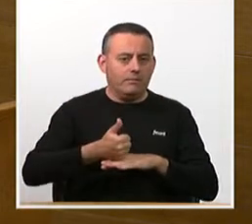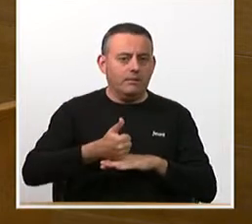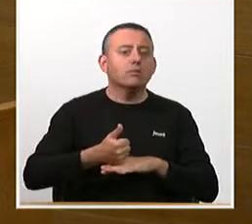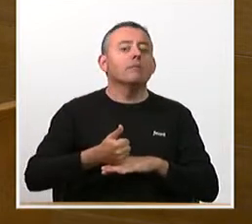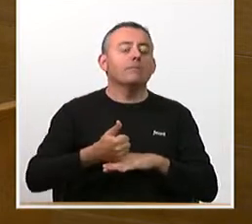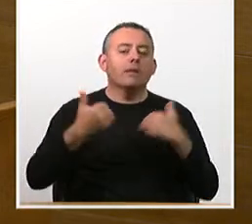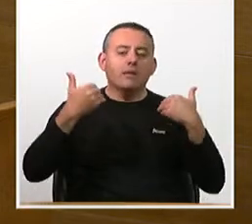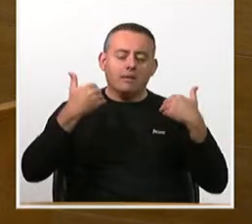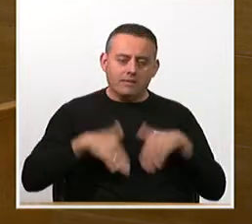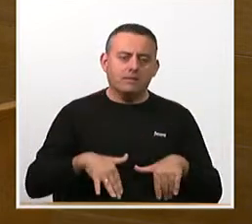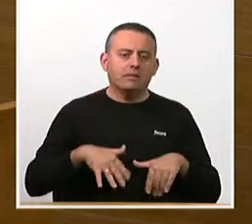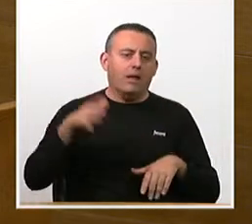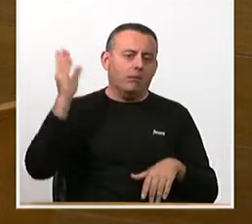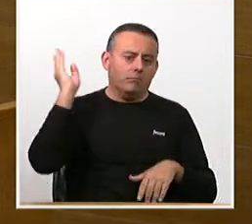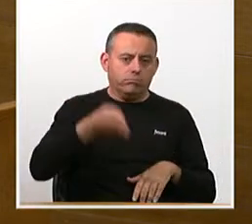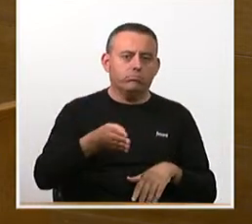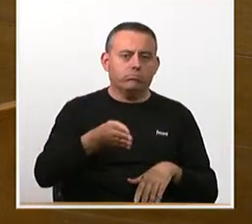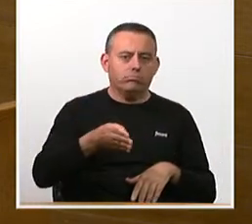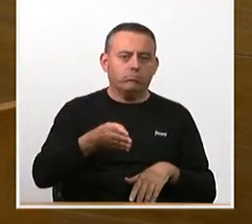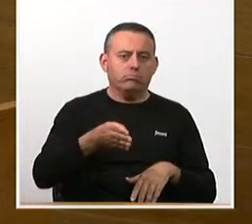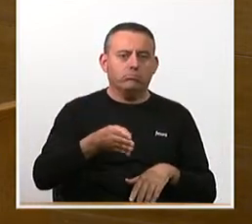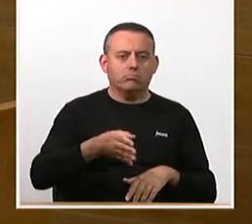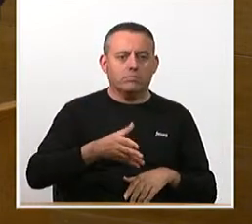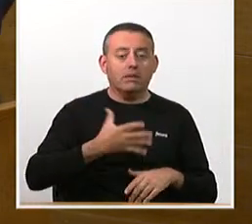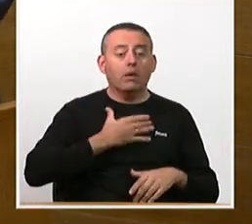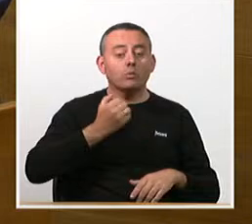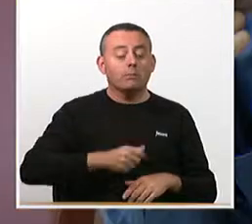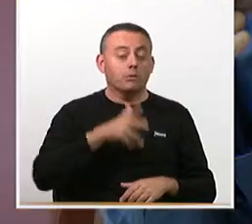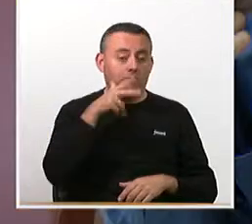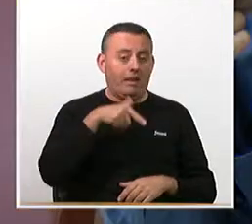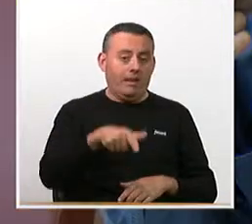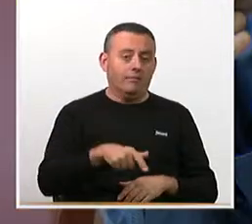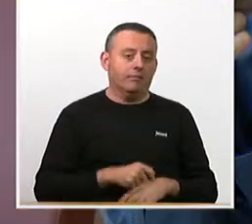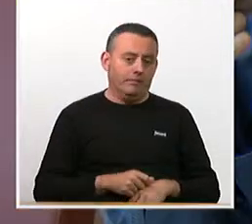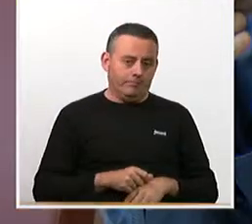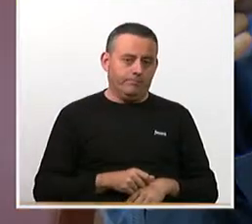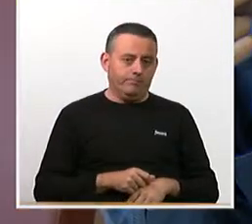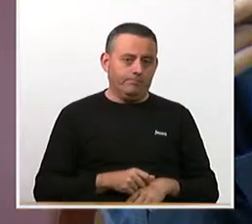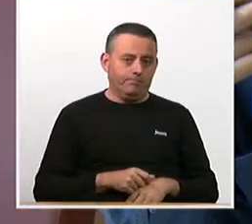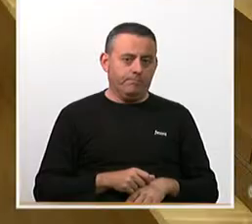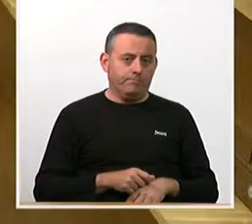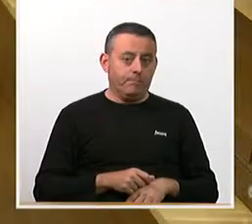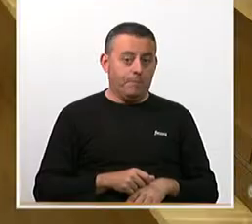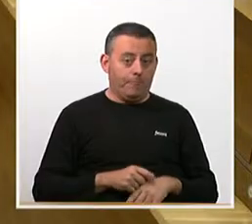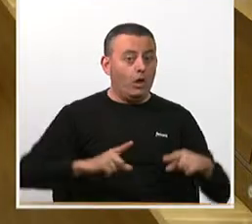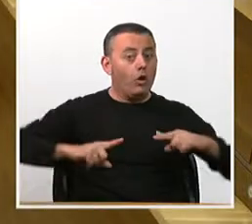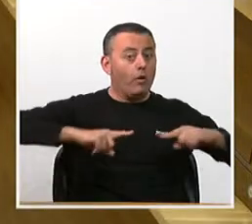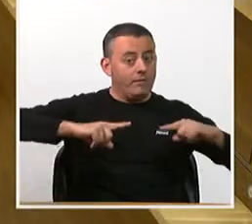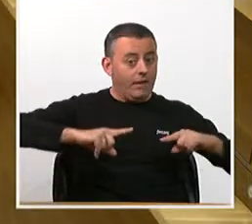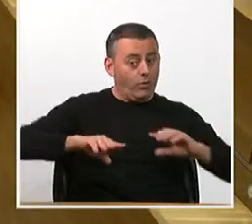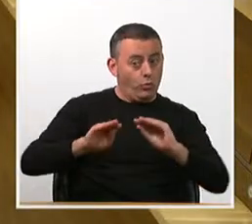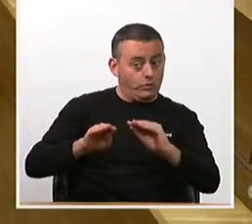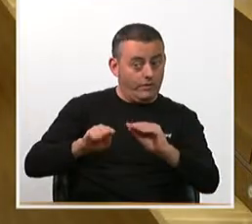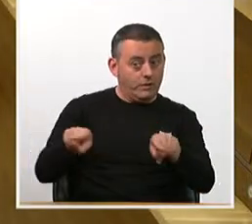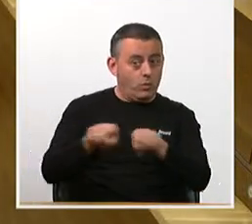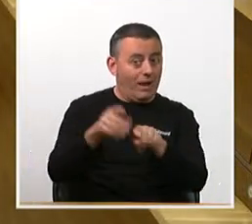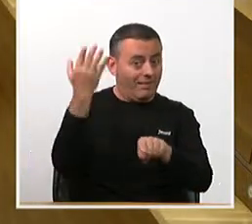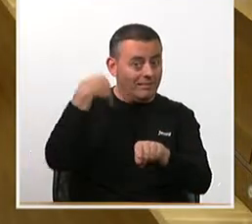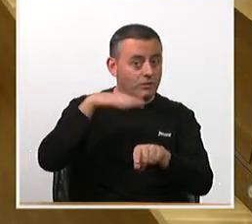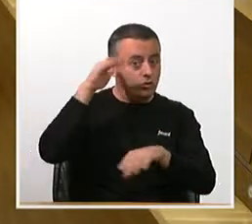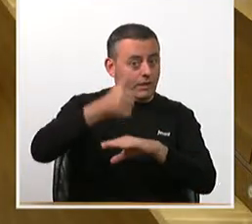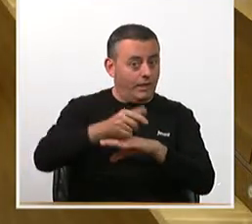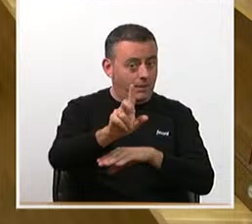salió Sí el ayuntamiento de alcante Muchísimas gracias gobernado por ustedes junto con esta cons Muchísimas